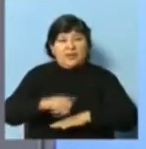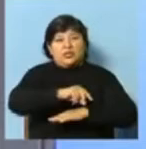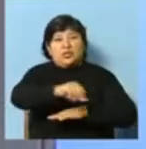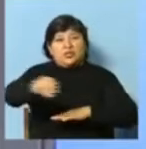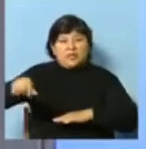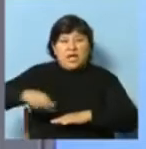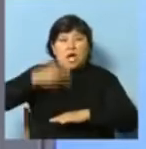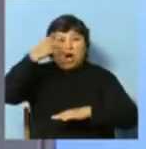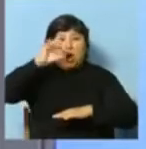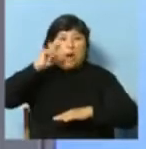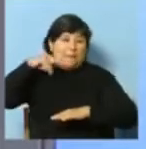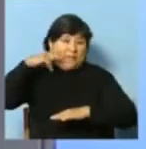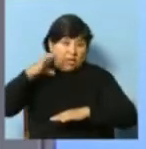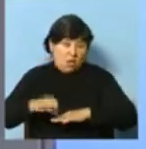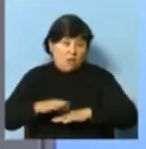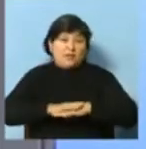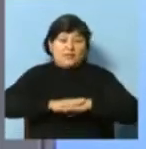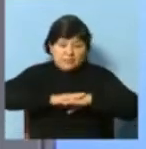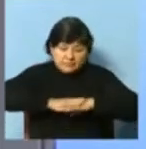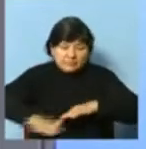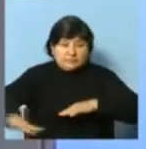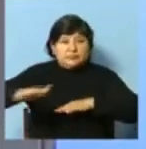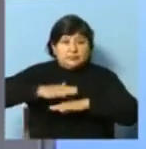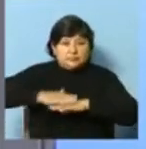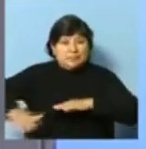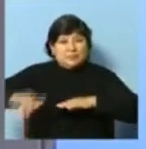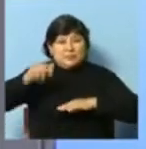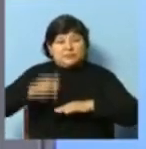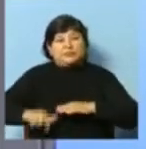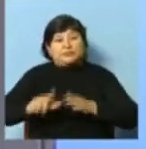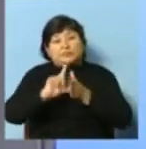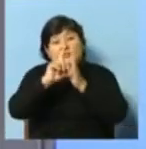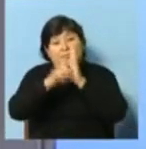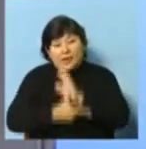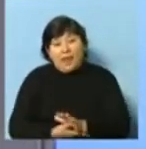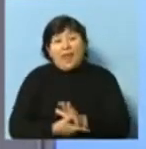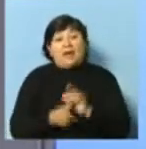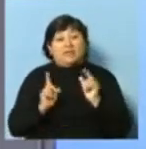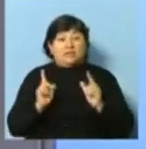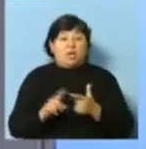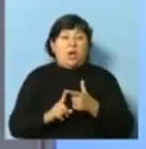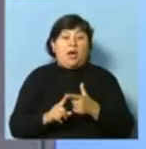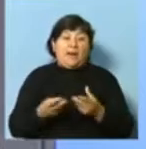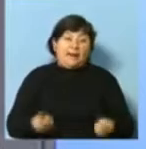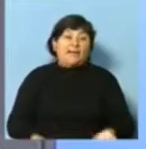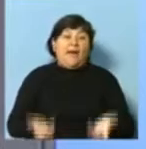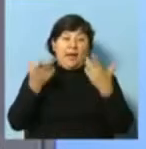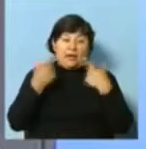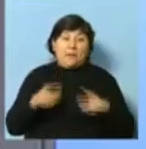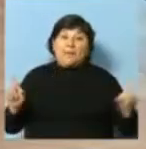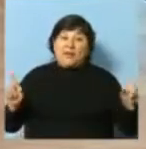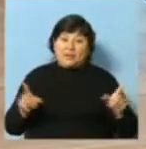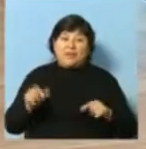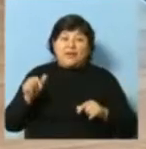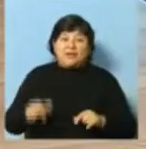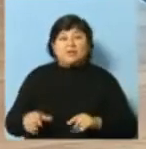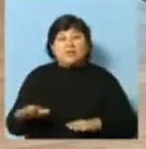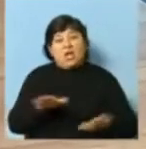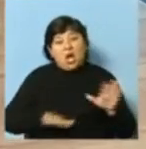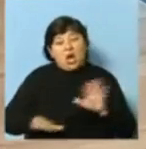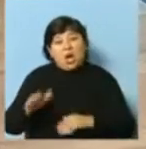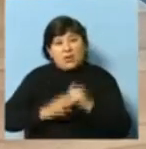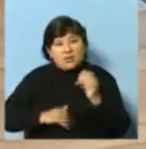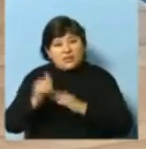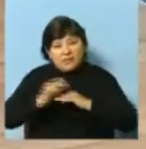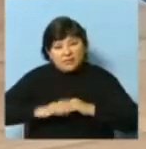hormigón que es mucho más caro y mucho más lento en su trabajo pero bueno hay que hacer las obras para que para que duren